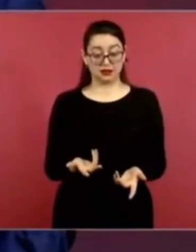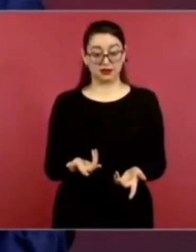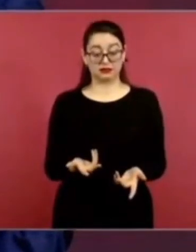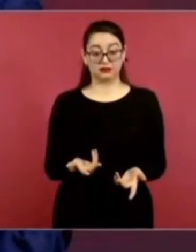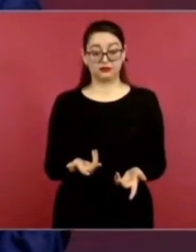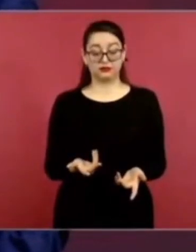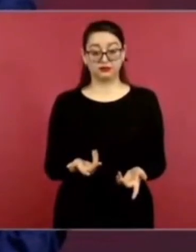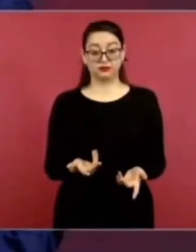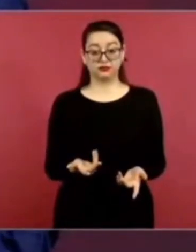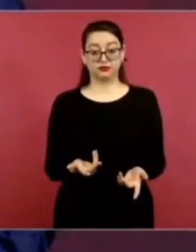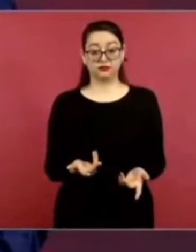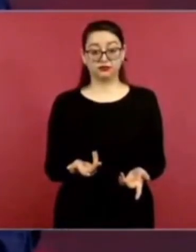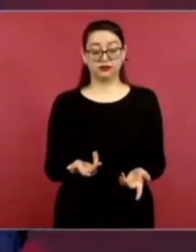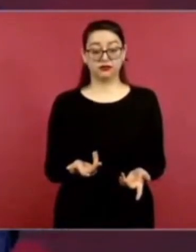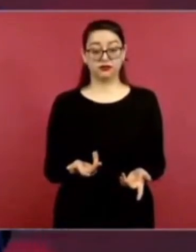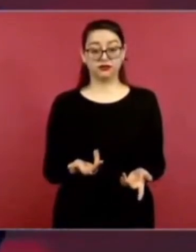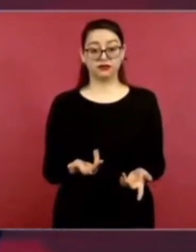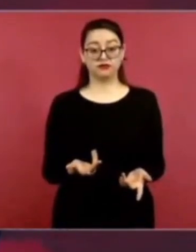desde el